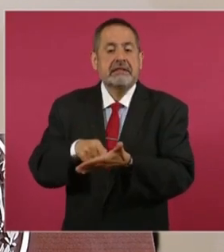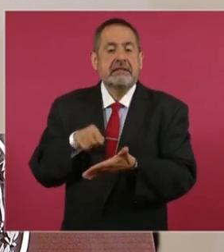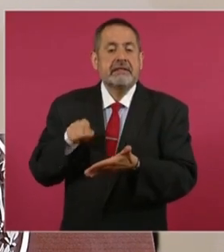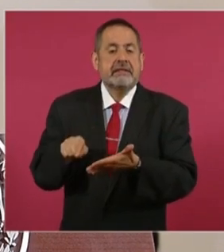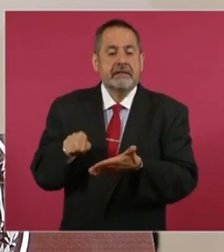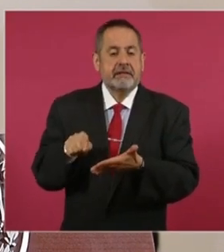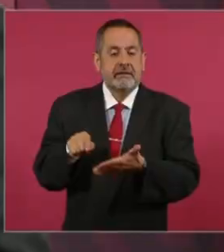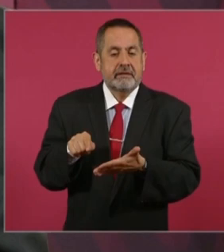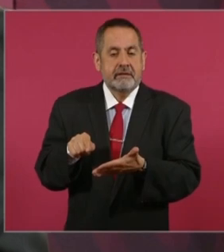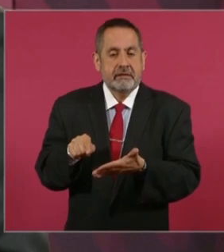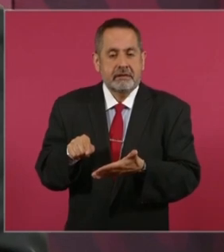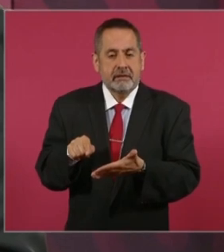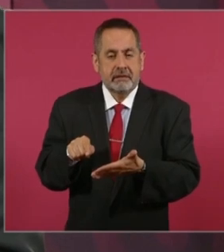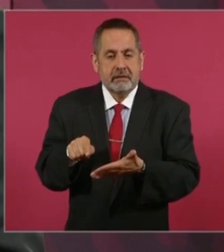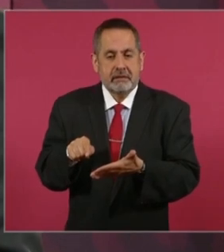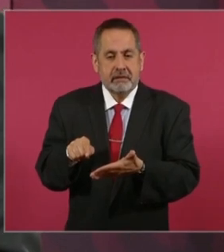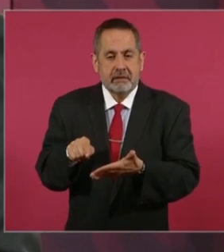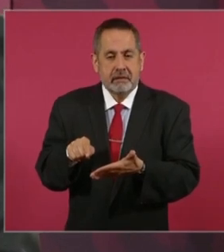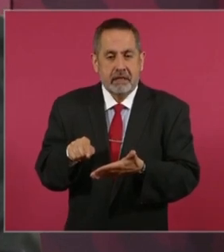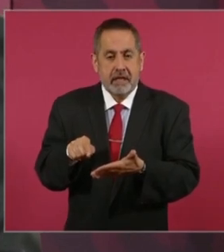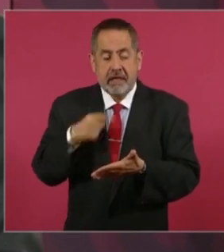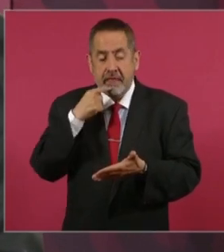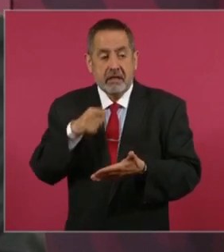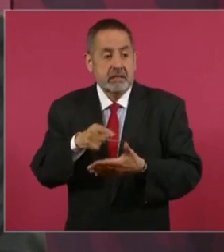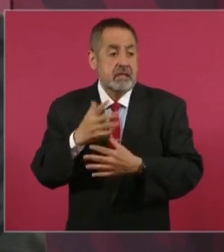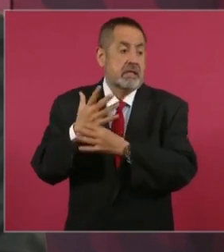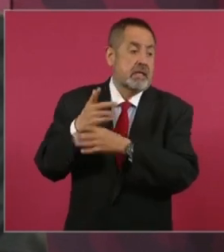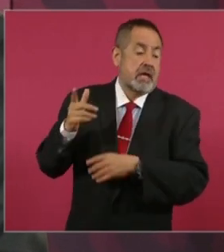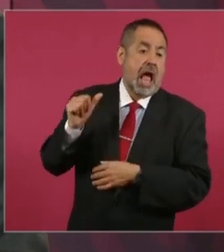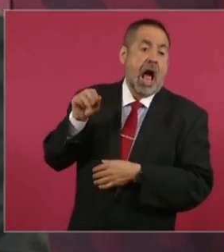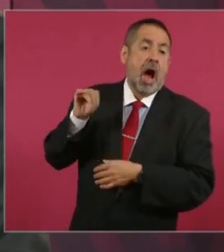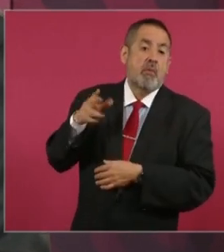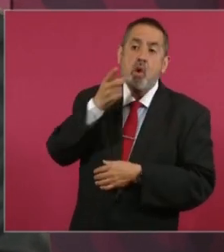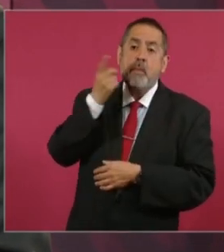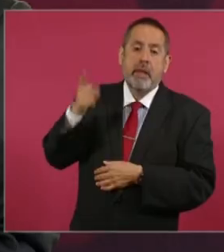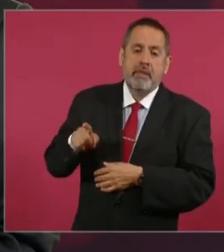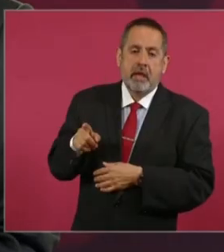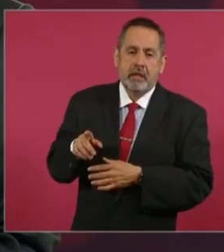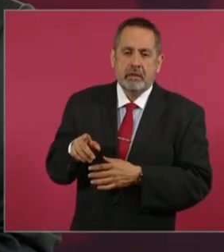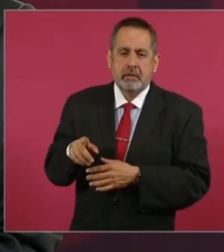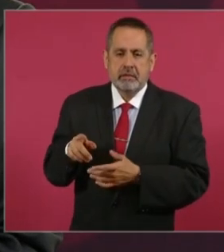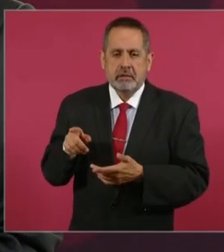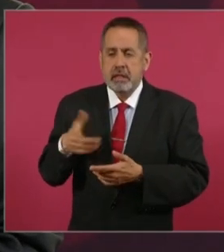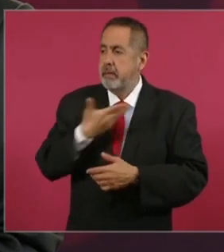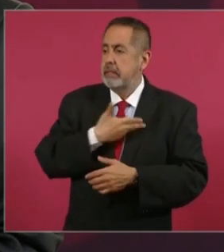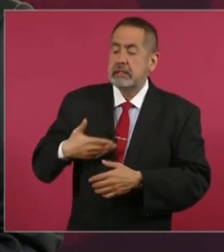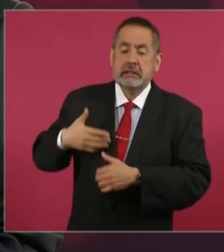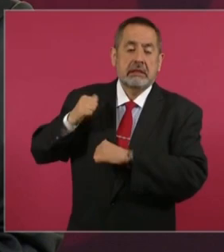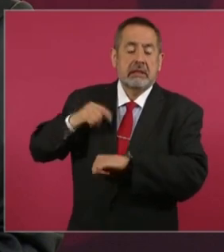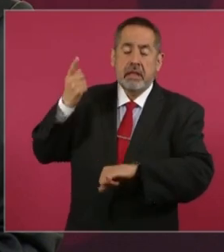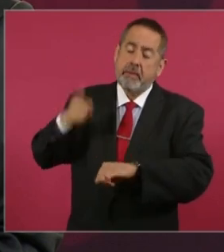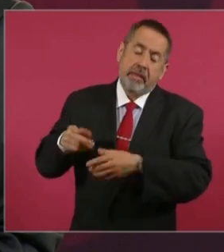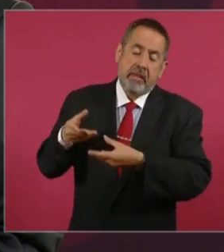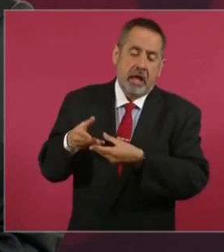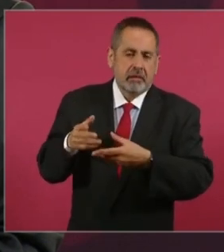es una cosa mía o del titular del Ejecutivo,